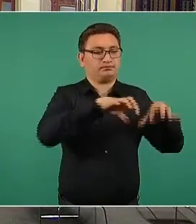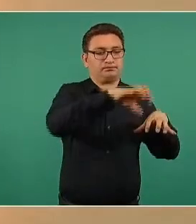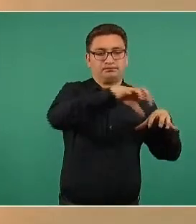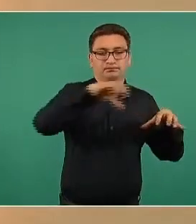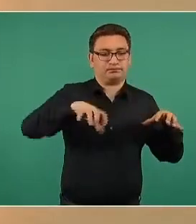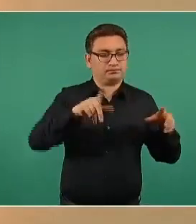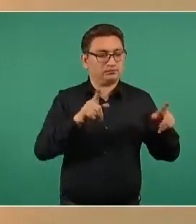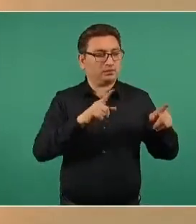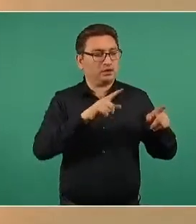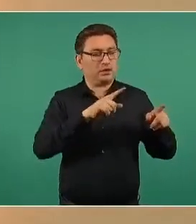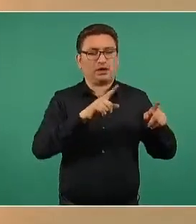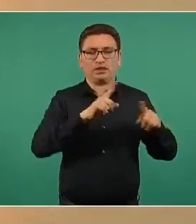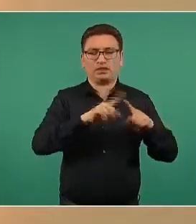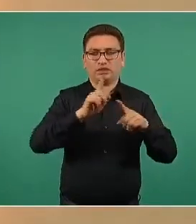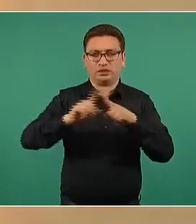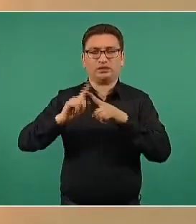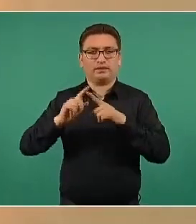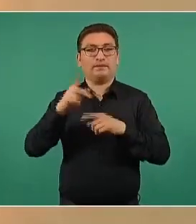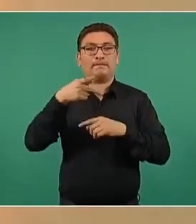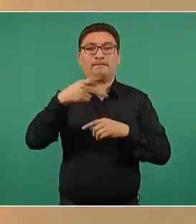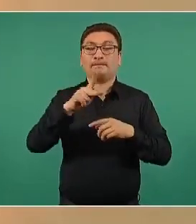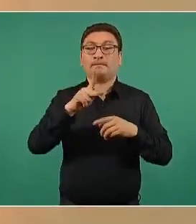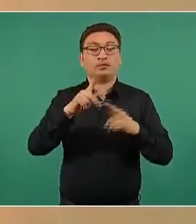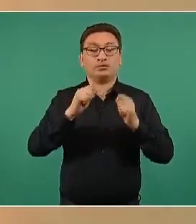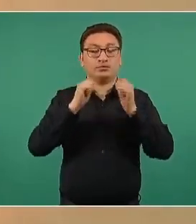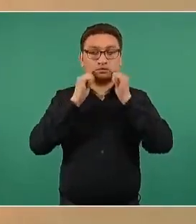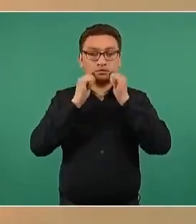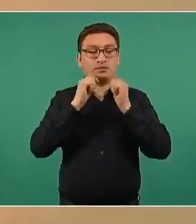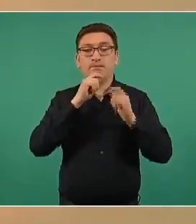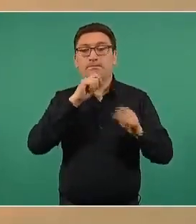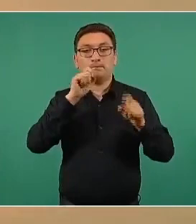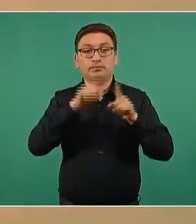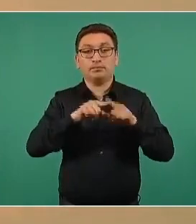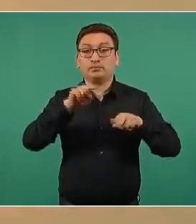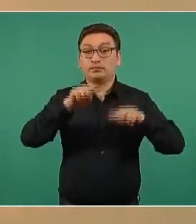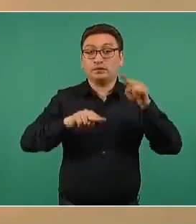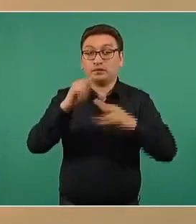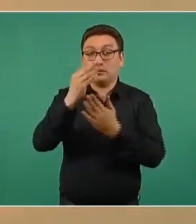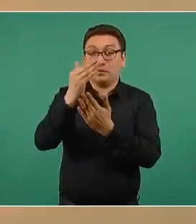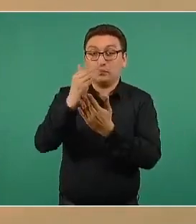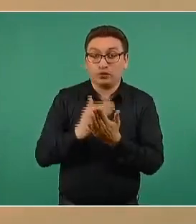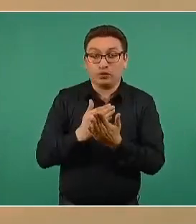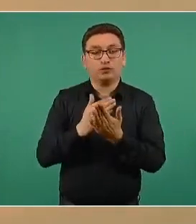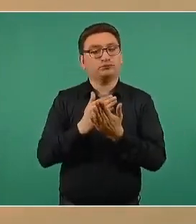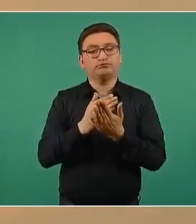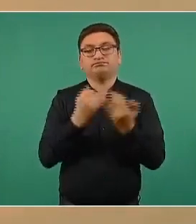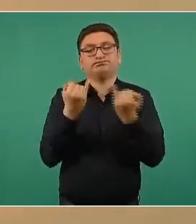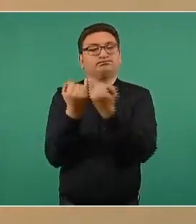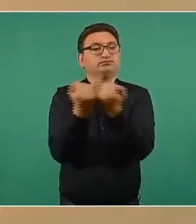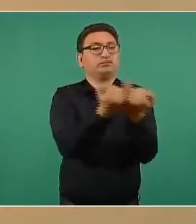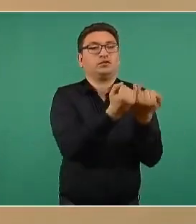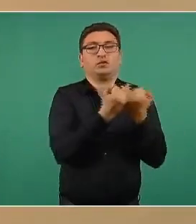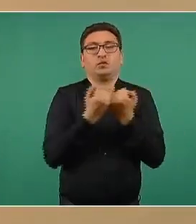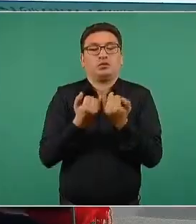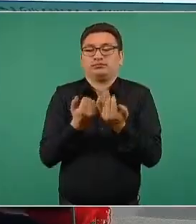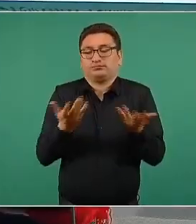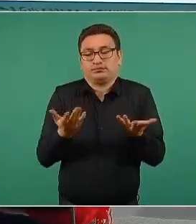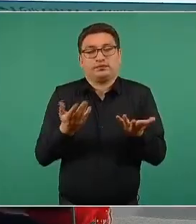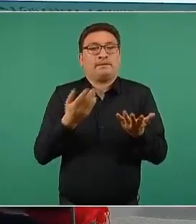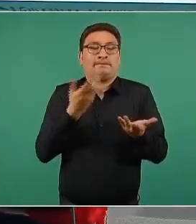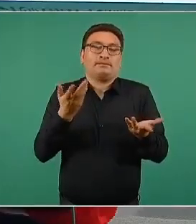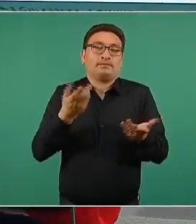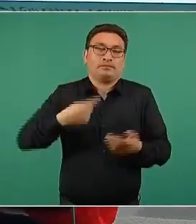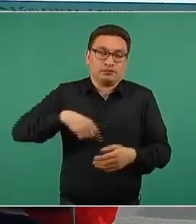diferentes, pero al final las medidas aplicables para poder disminuir la transmisión prácticamente son las mismas. Entonces tenemos que